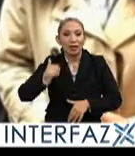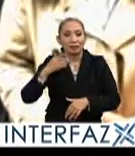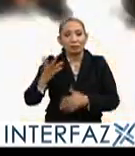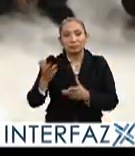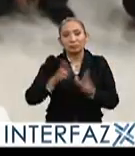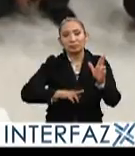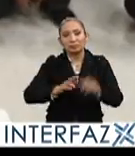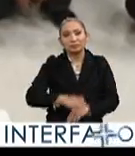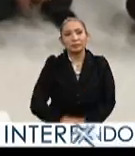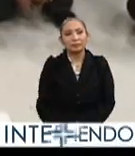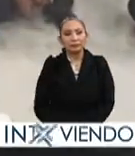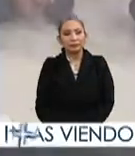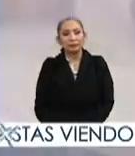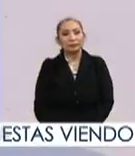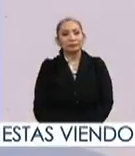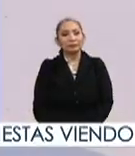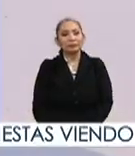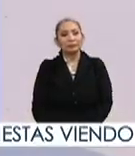retorno.